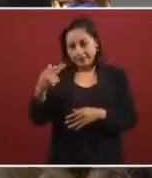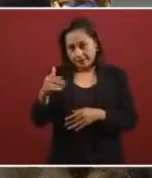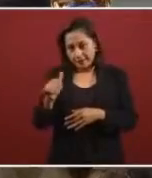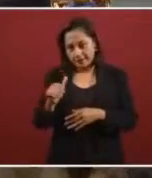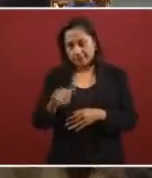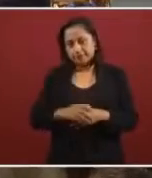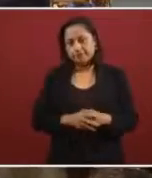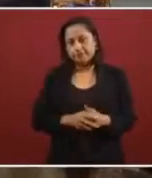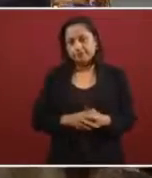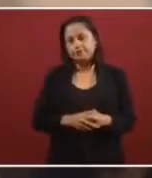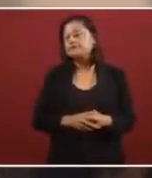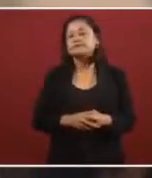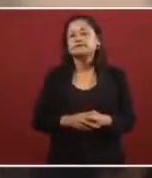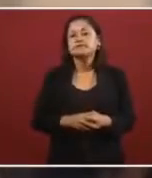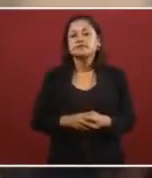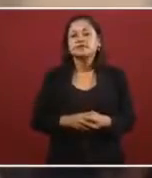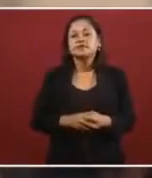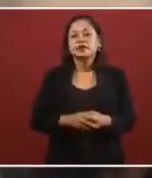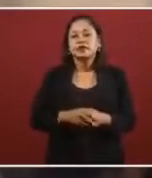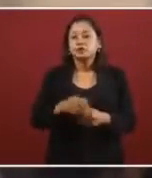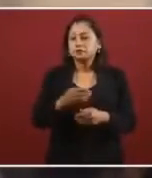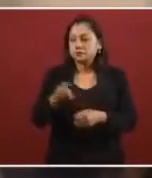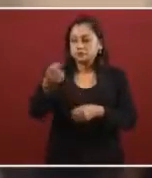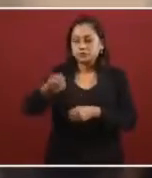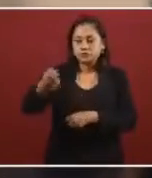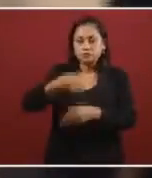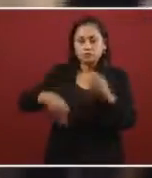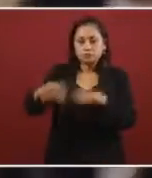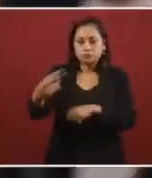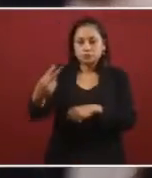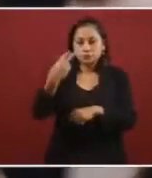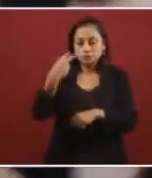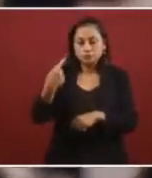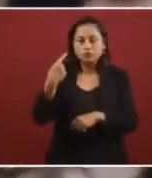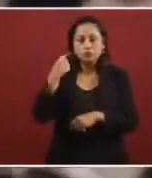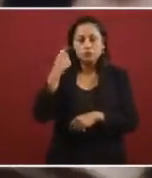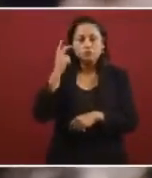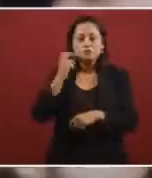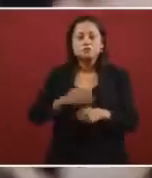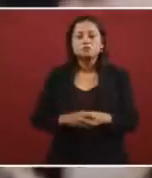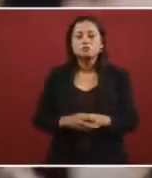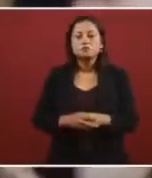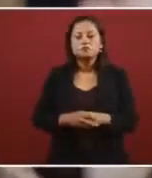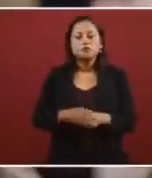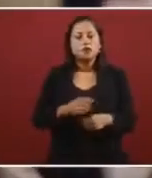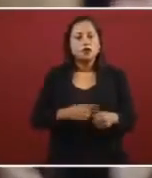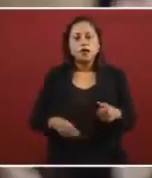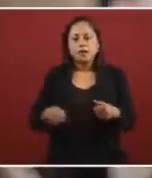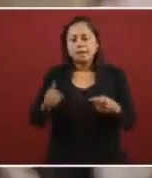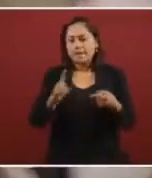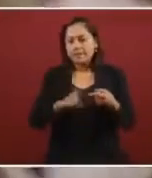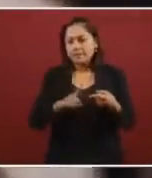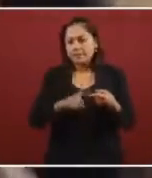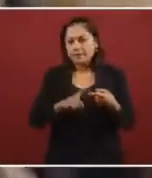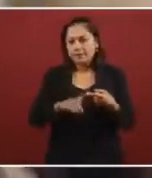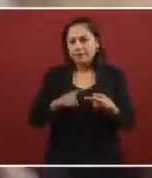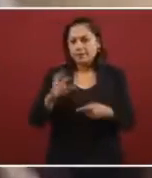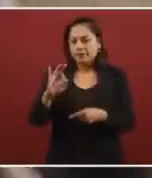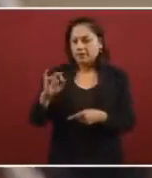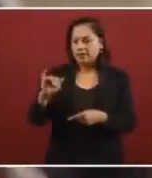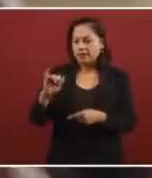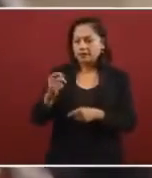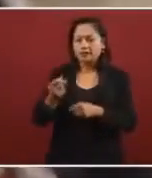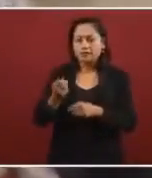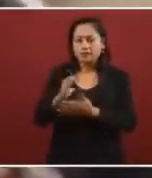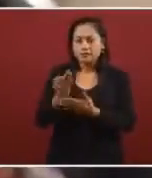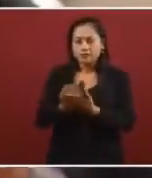Energía. Primero una denuncia First en la to, Dirección de Finanzas de Pemex. regarding Bajo the la orden de Alberto finances Velázquez, of